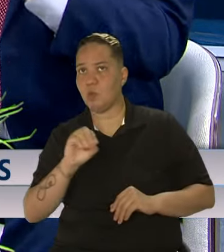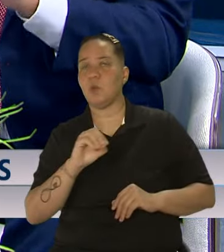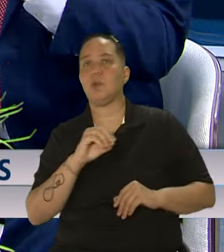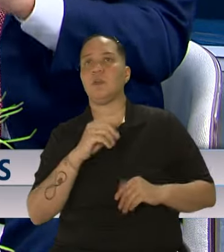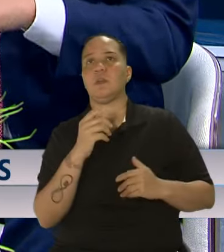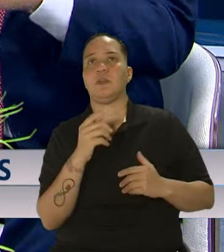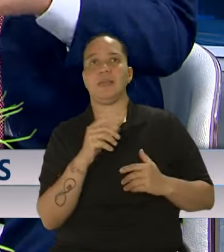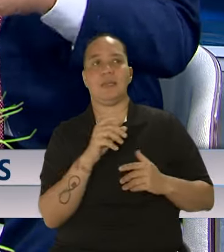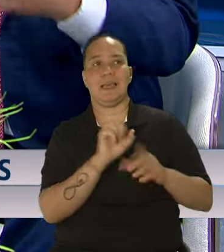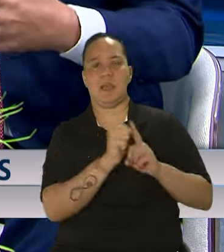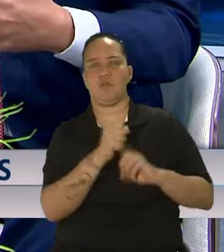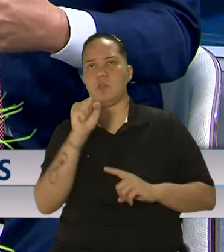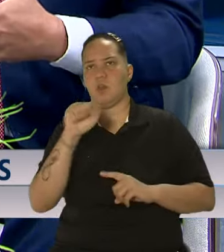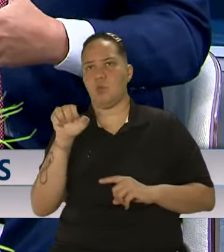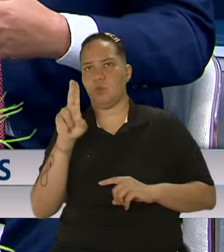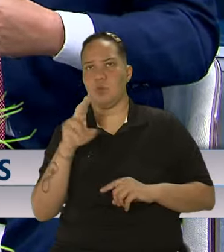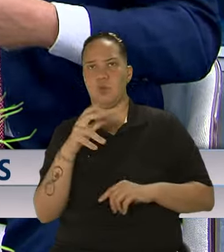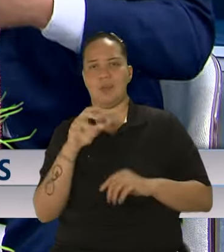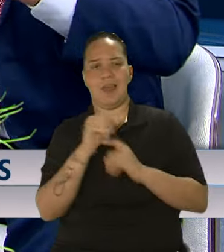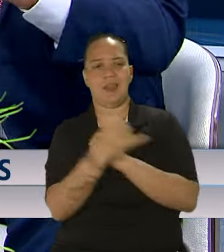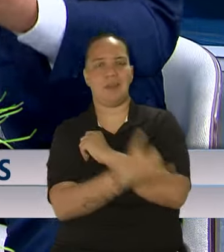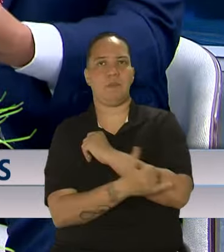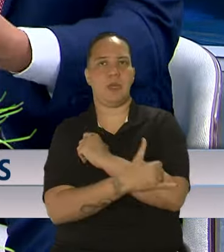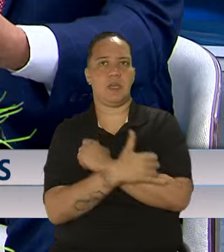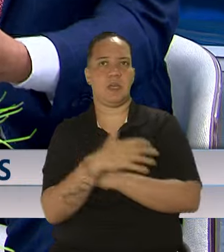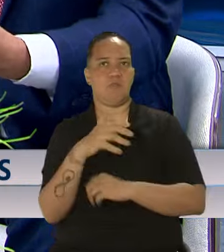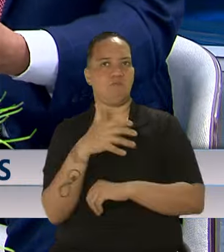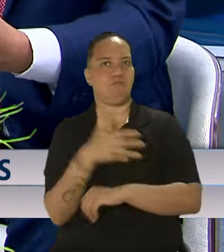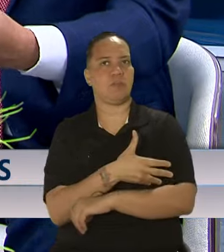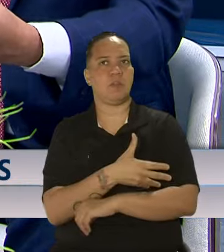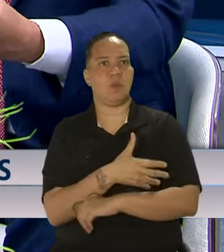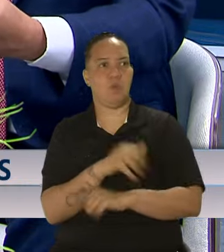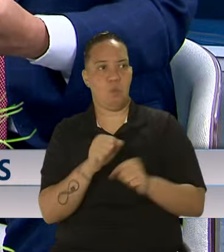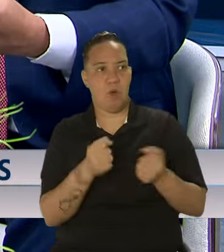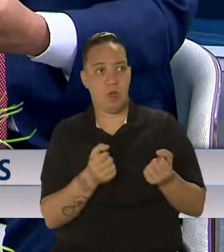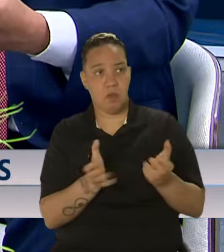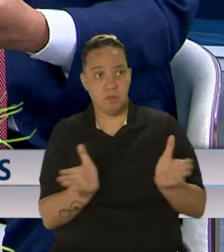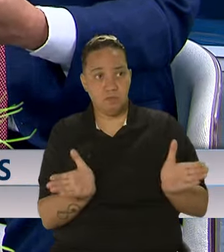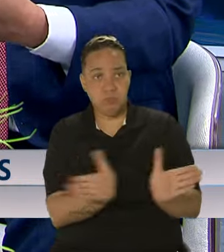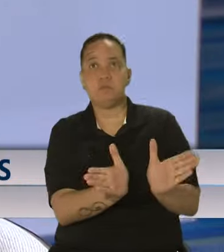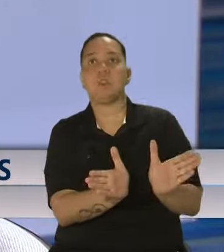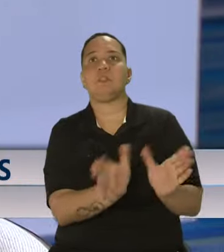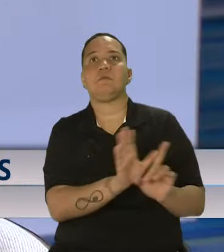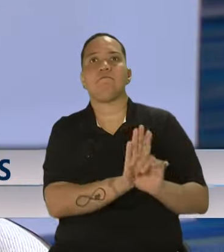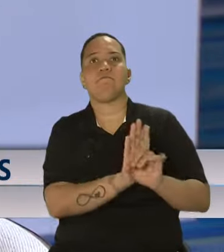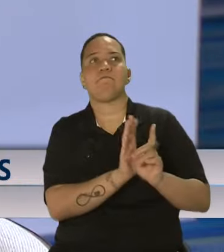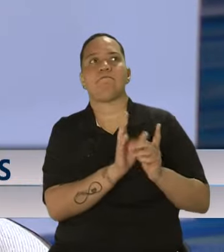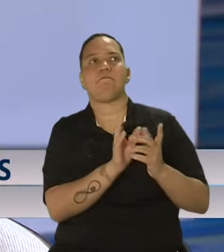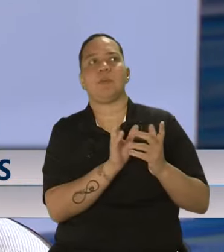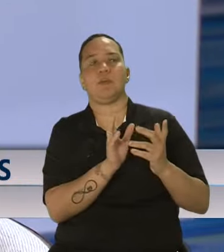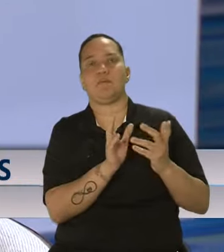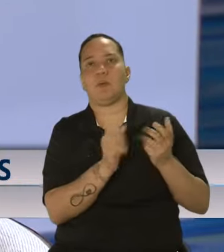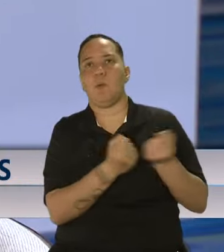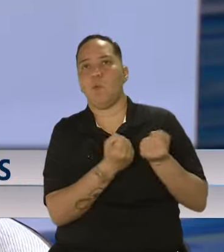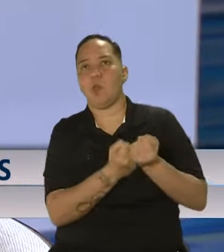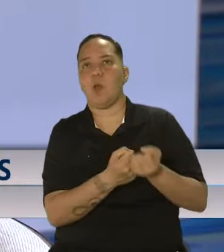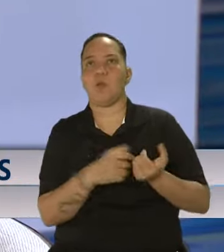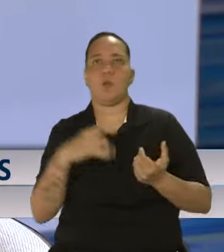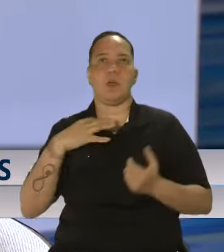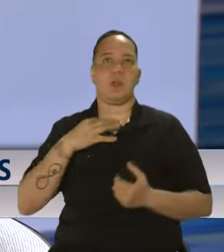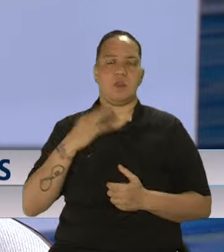en el caso de Estados Unidos por ser una nación poderosa pueden empujar un candidato pueden hacerlo de hecho